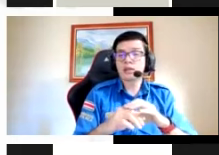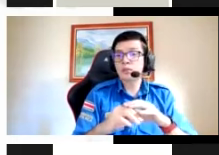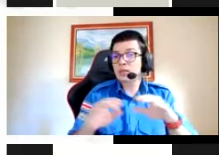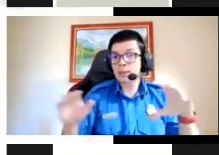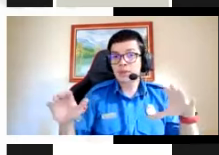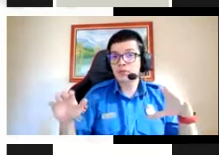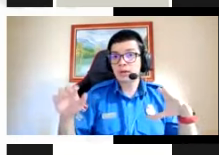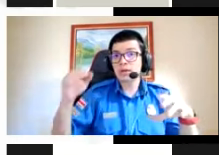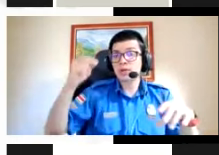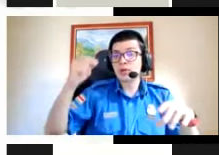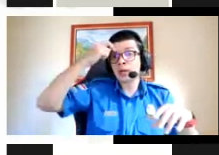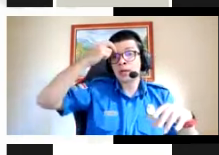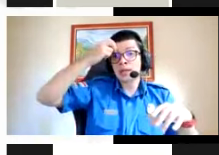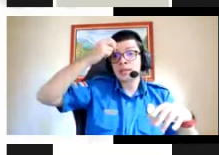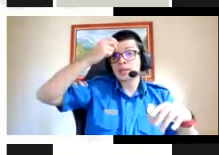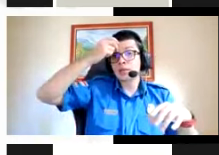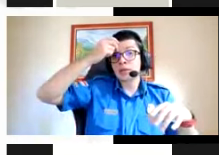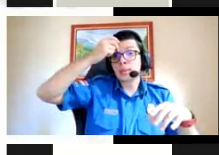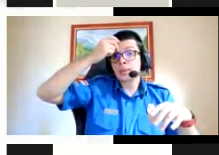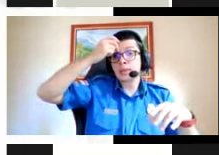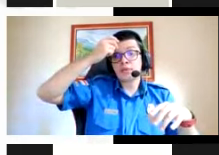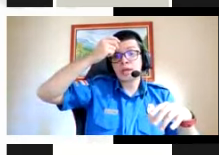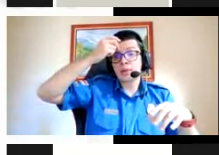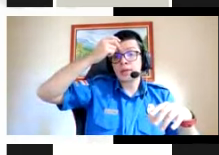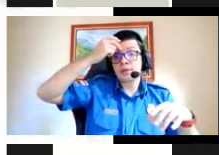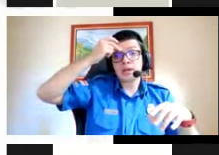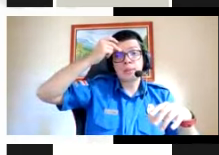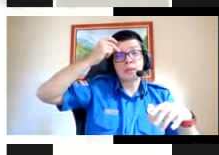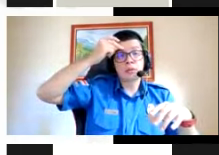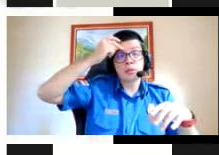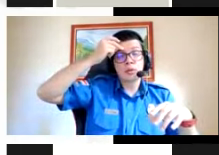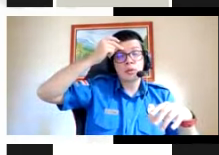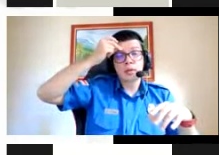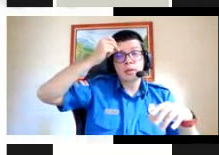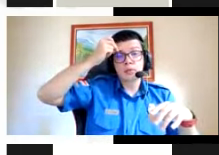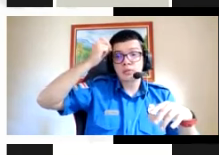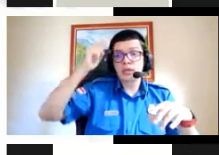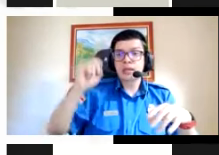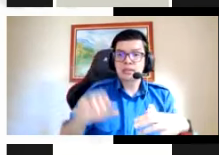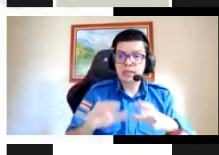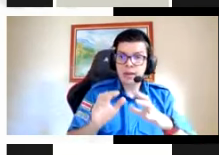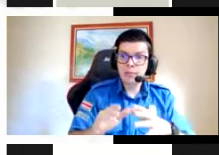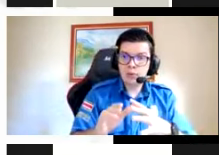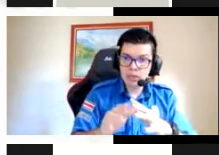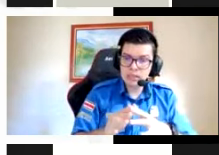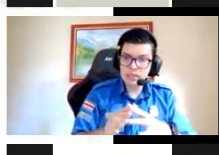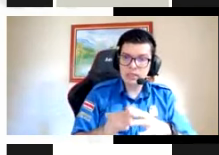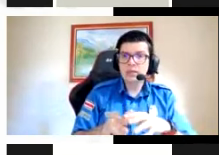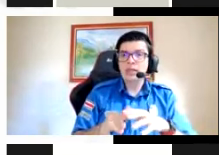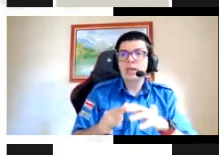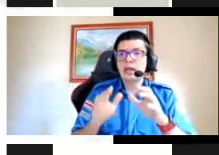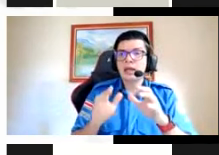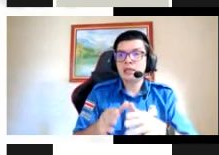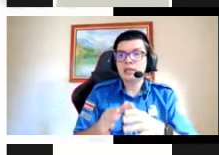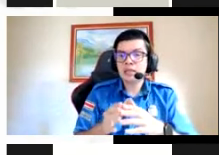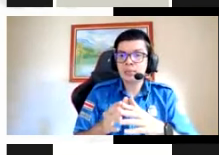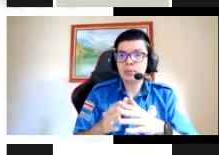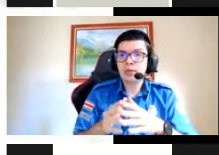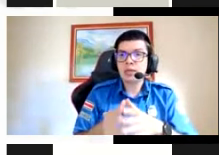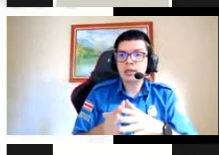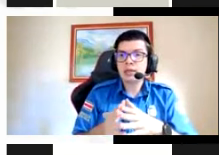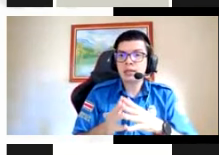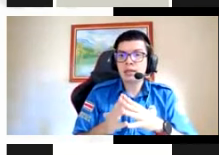está completamente fuera de norma y está completamente fuera de cualquier reglamento de Costa Rica. Ya por dicha, este